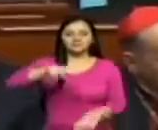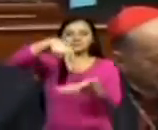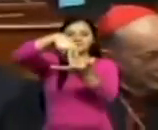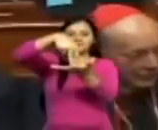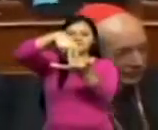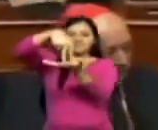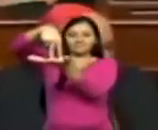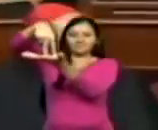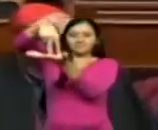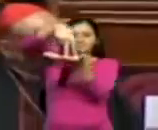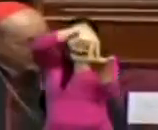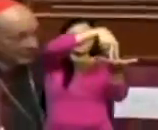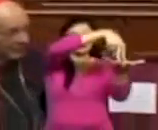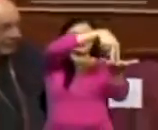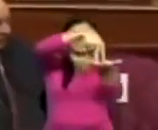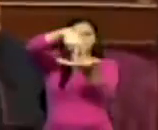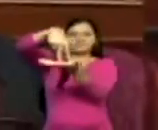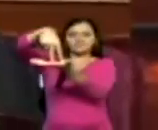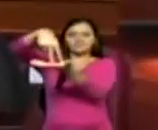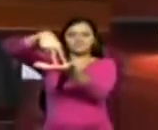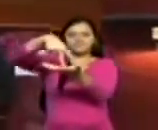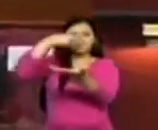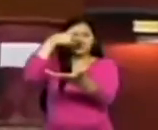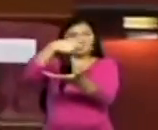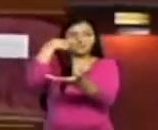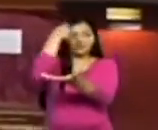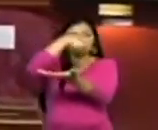Levántense, levántense, para que los vean.